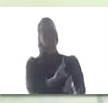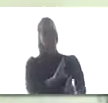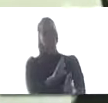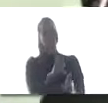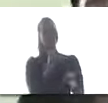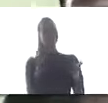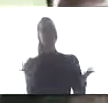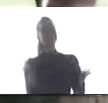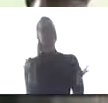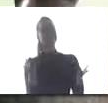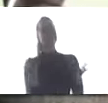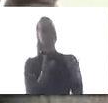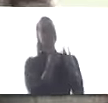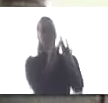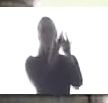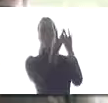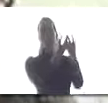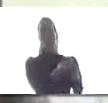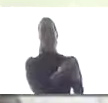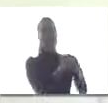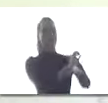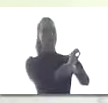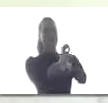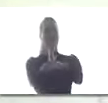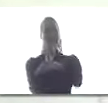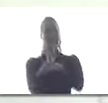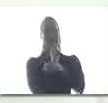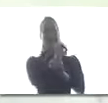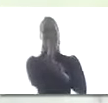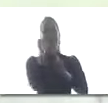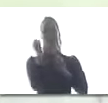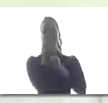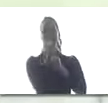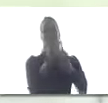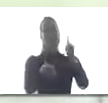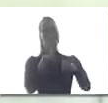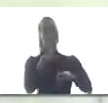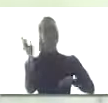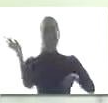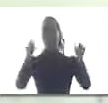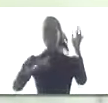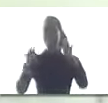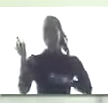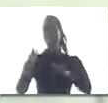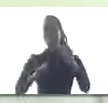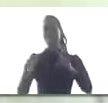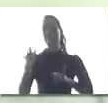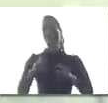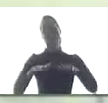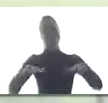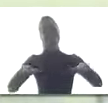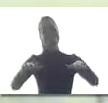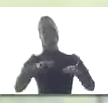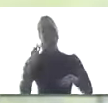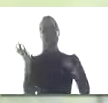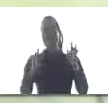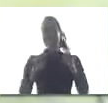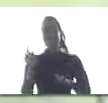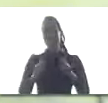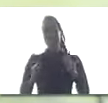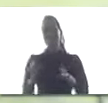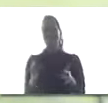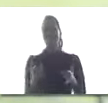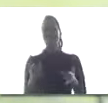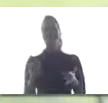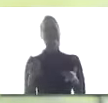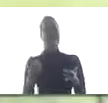a los integrantes de las organizaciones sociales que están hoy acompañándonos en este espacio, en este